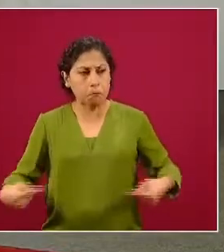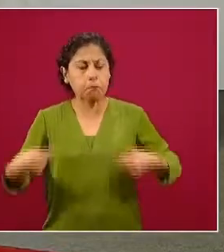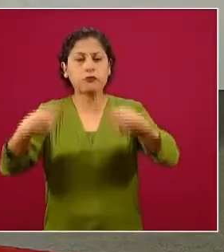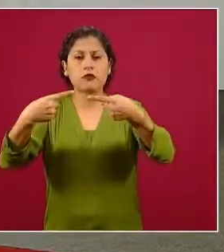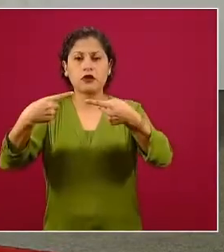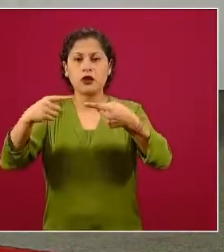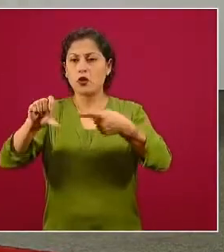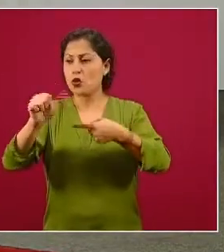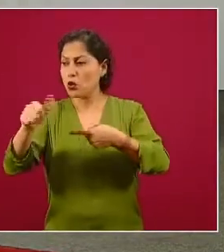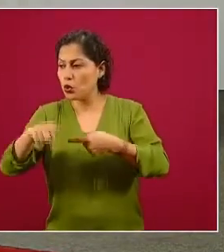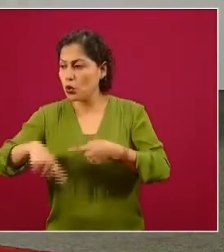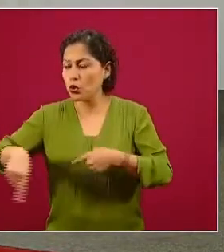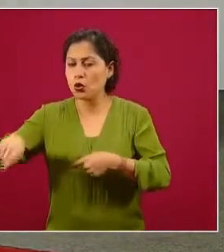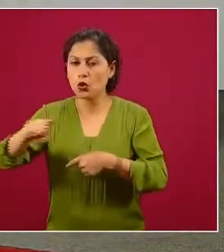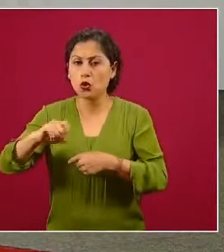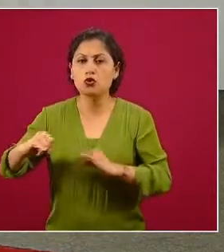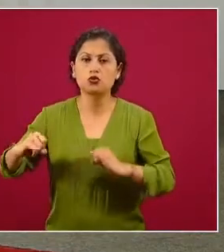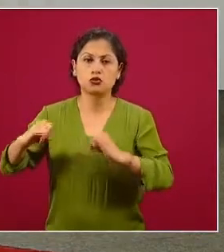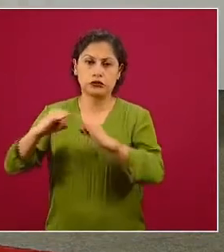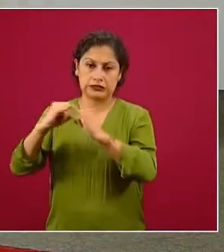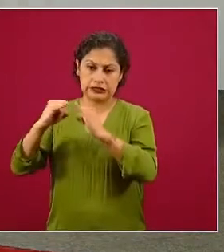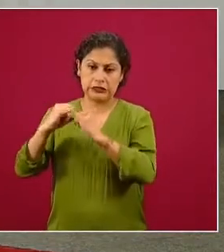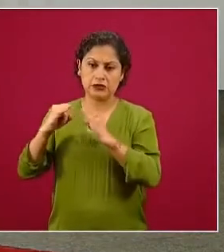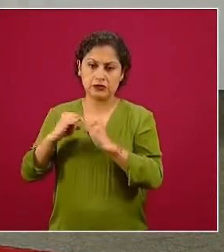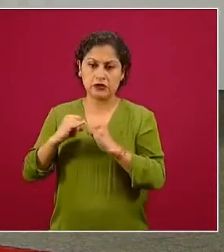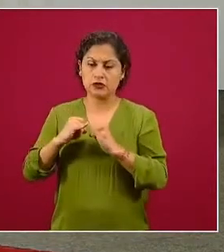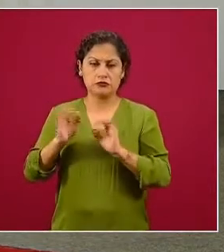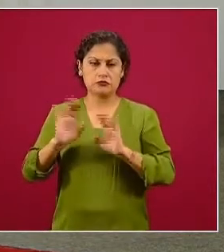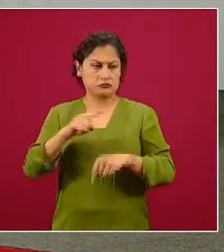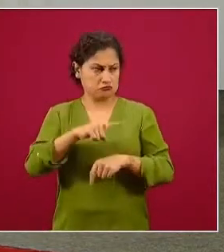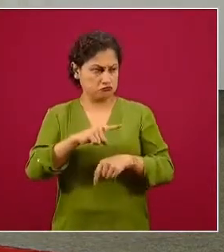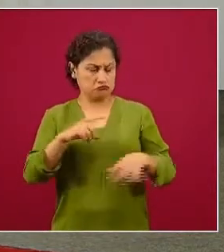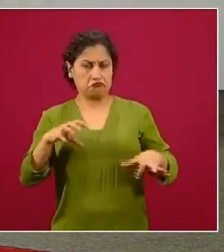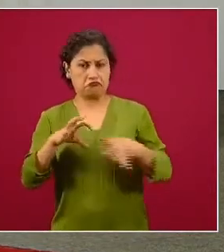otras actividades económicas, por ejemplo, relacionadas con esto.